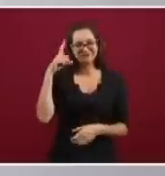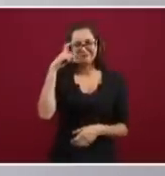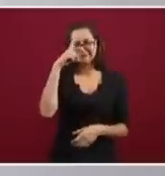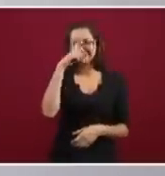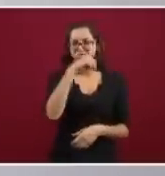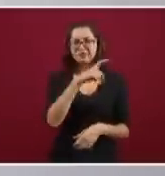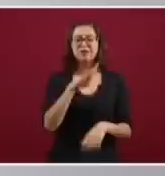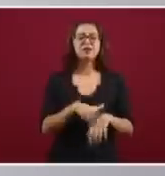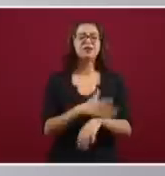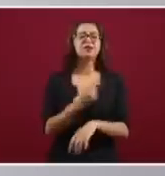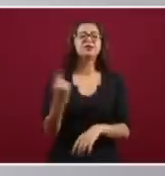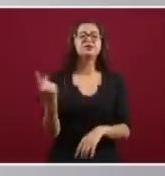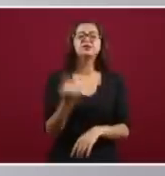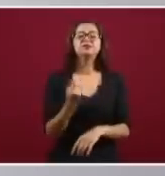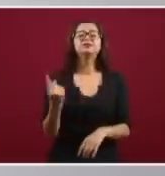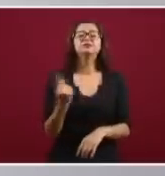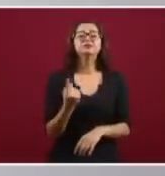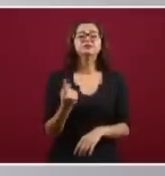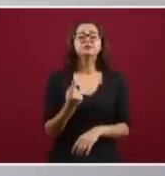porque